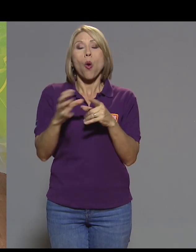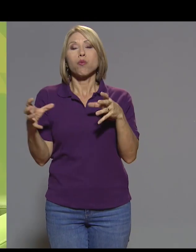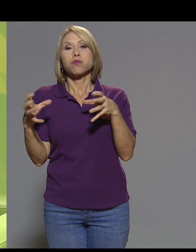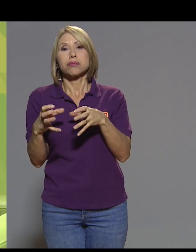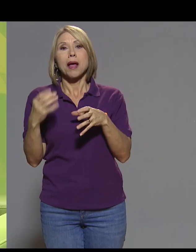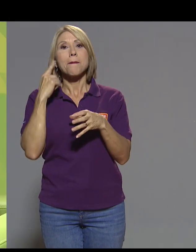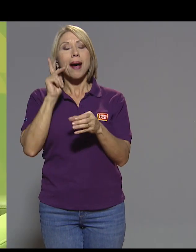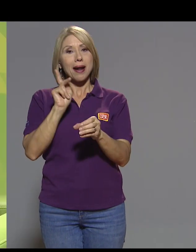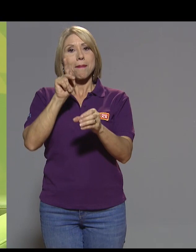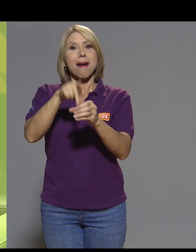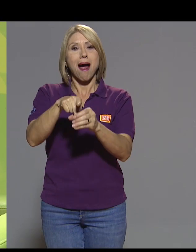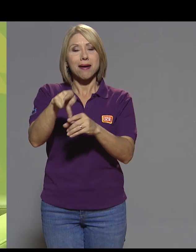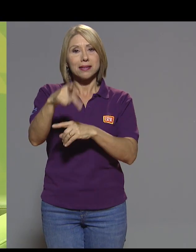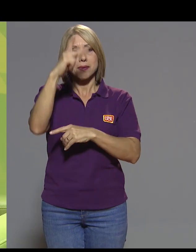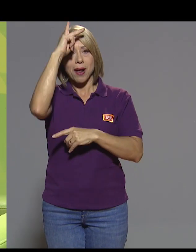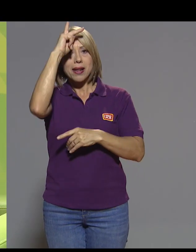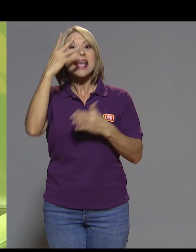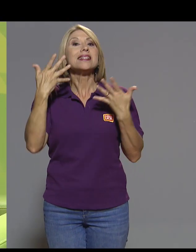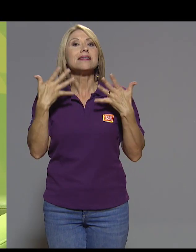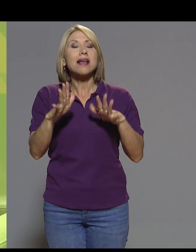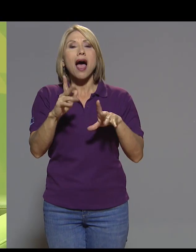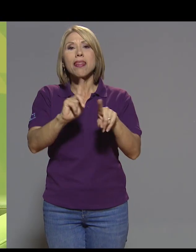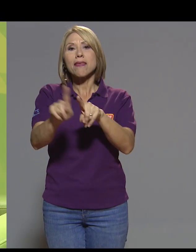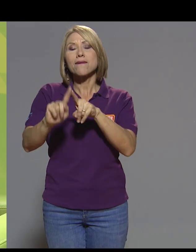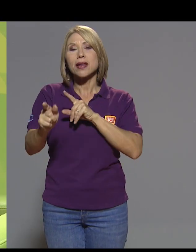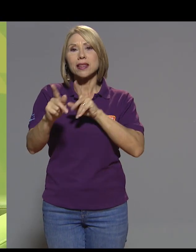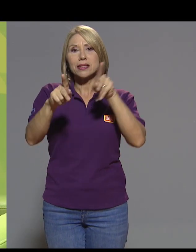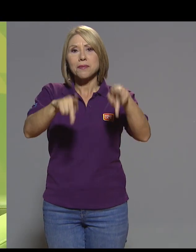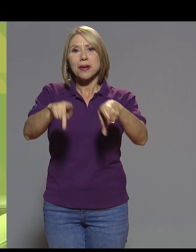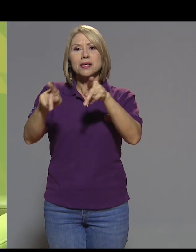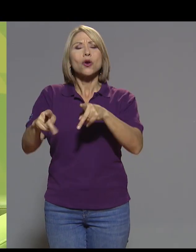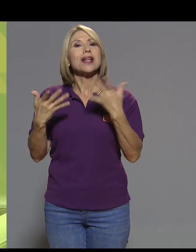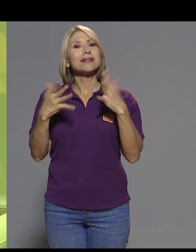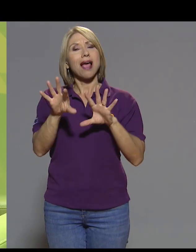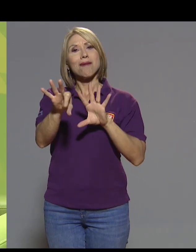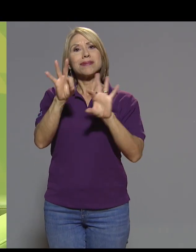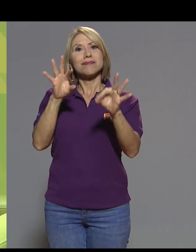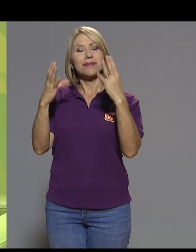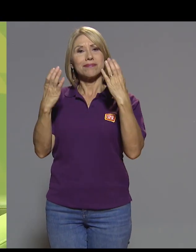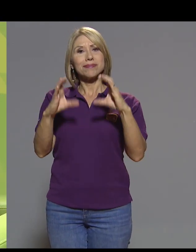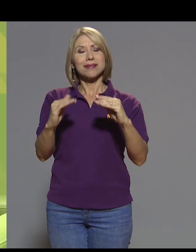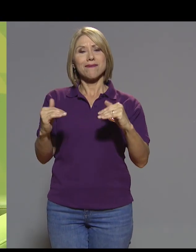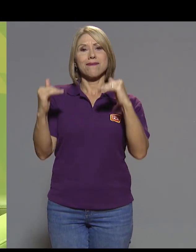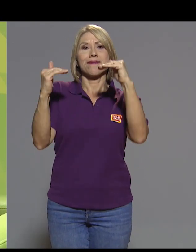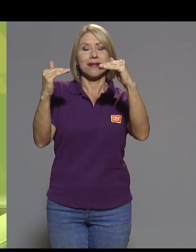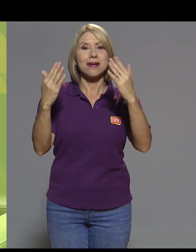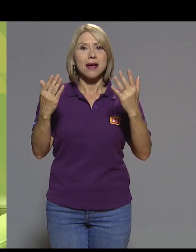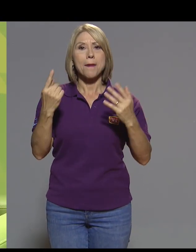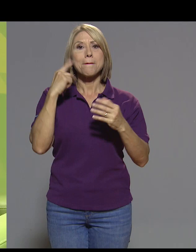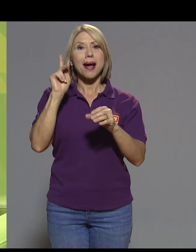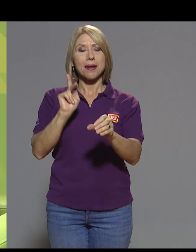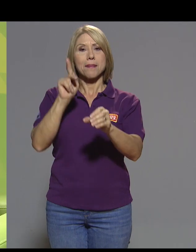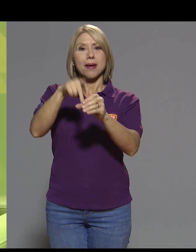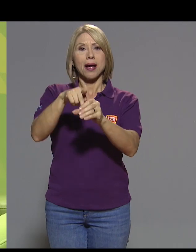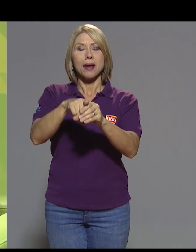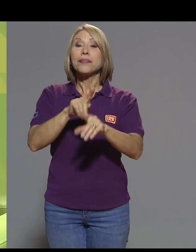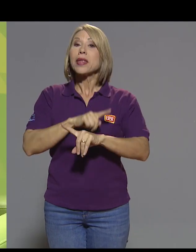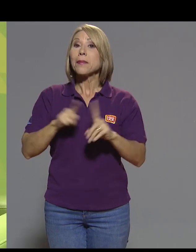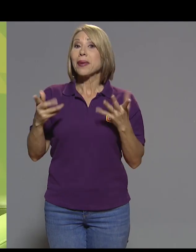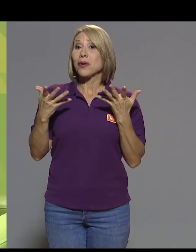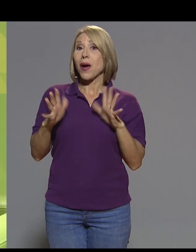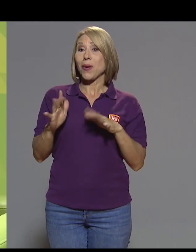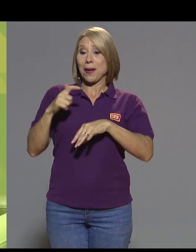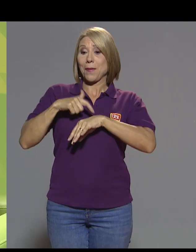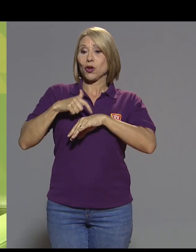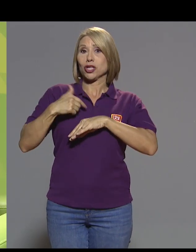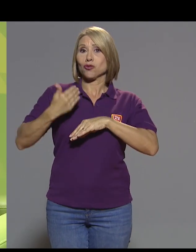lima ya tenemos varios atletas en diferentes disciplinas clasificados a estos los juegos pero también mientras pasa todo